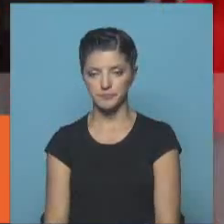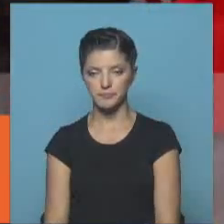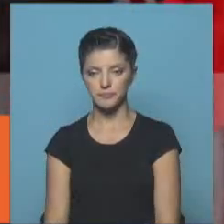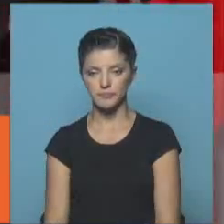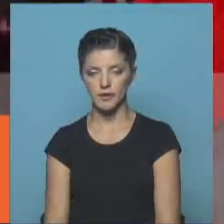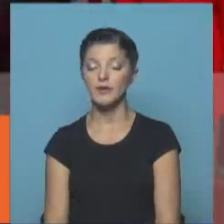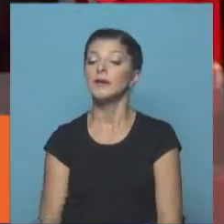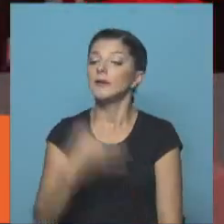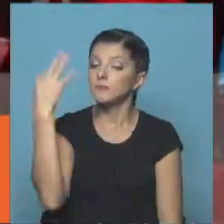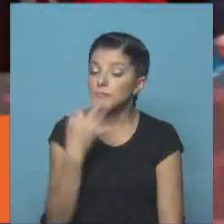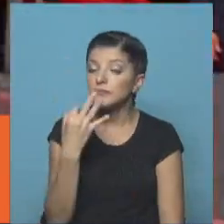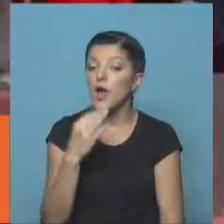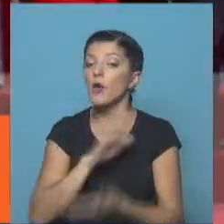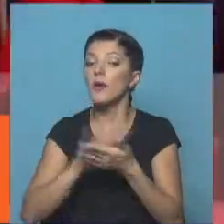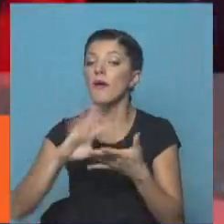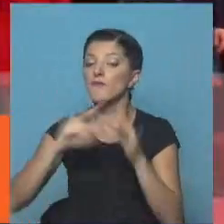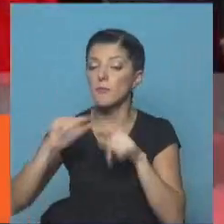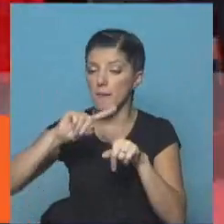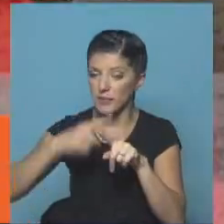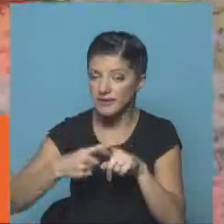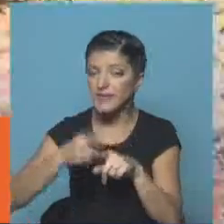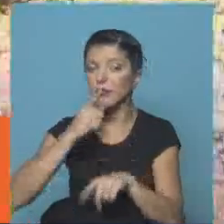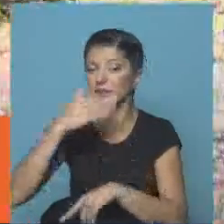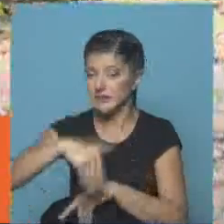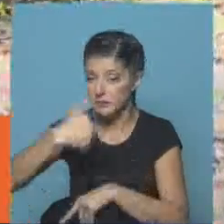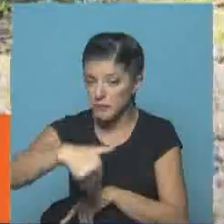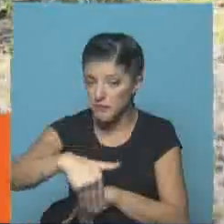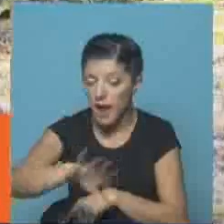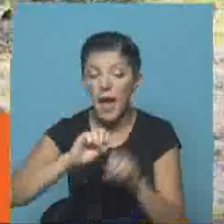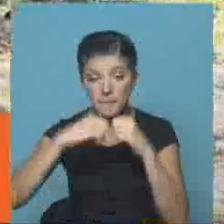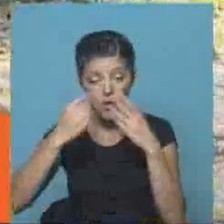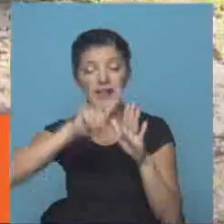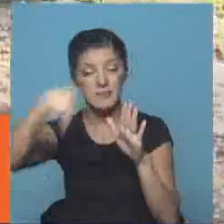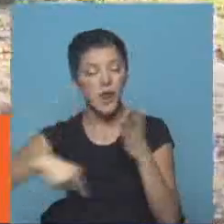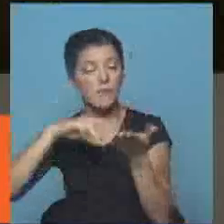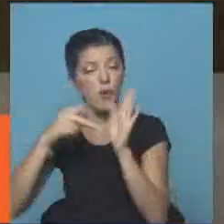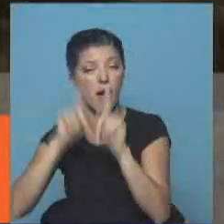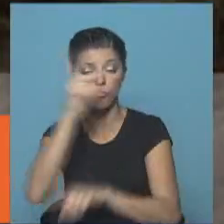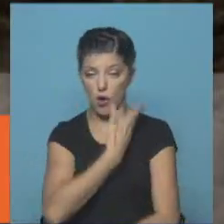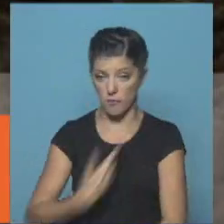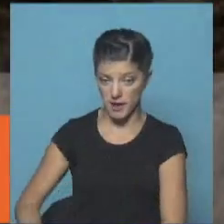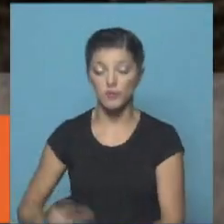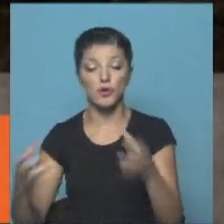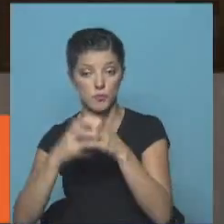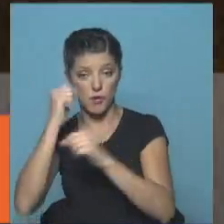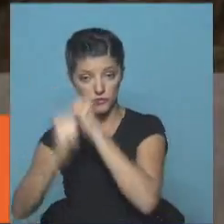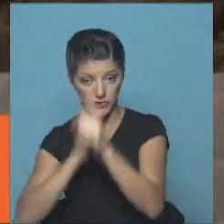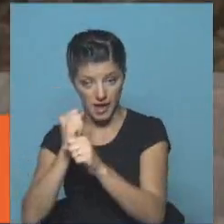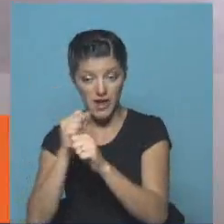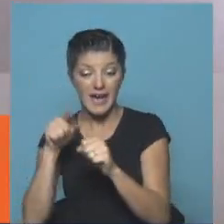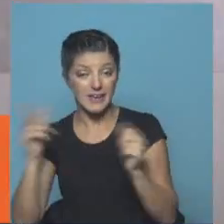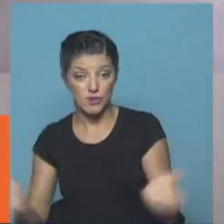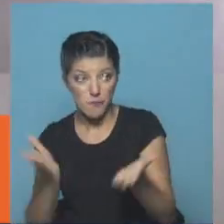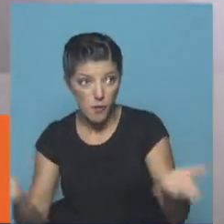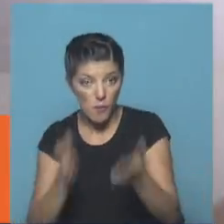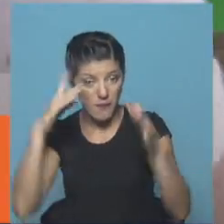es que los nuevos vientos políticos y los pronósticos de bienestar que arriesgan gobiernos y grupos empresarios promotores de un